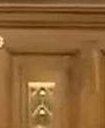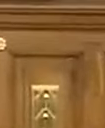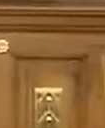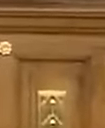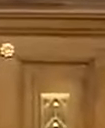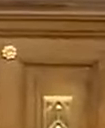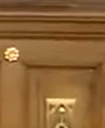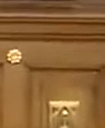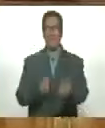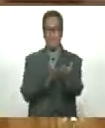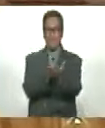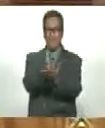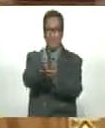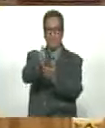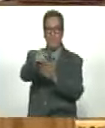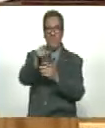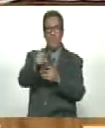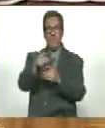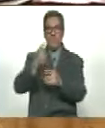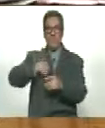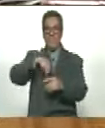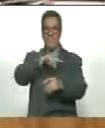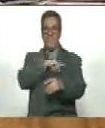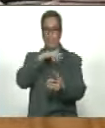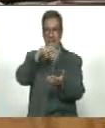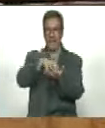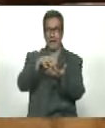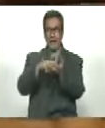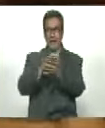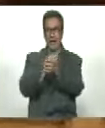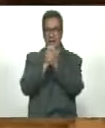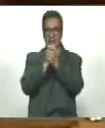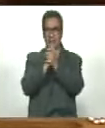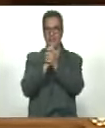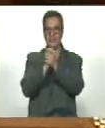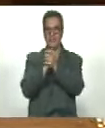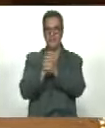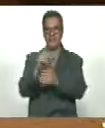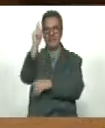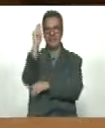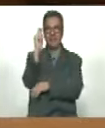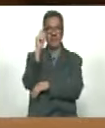Bueno, continuamos con nuestra sesión, colegas